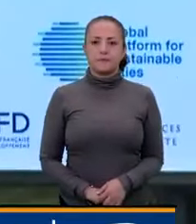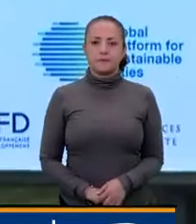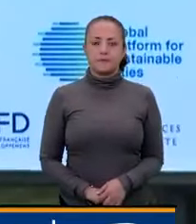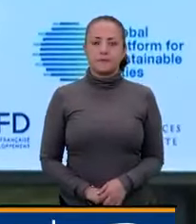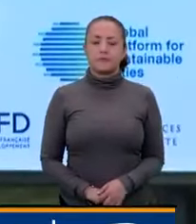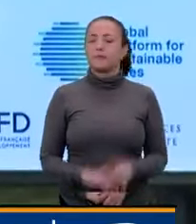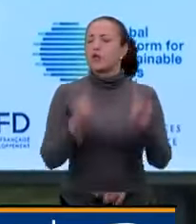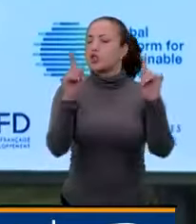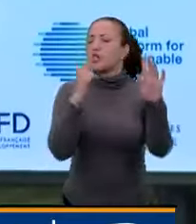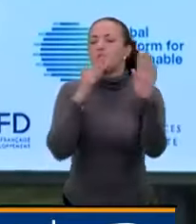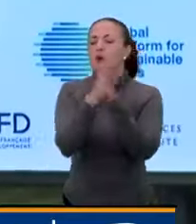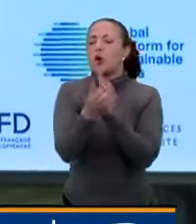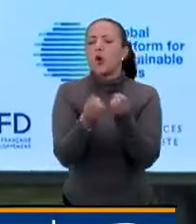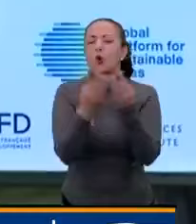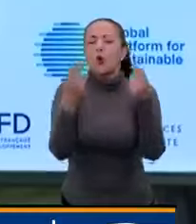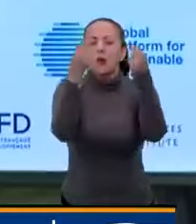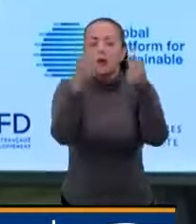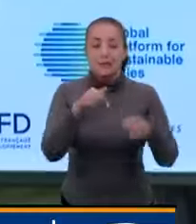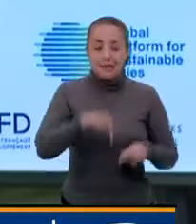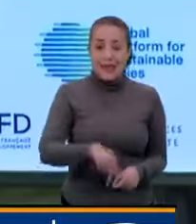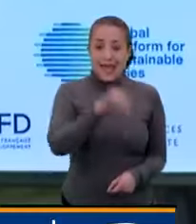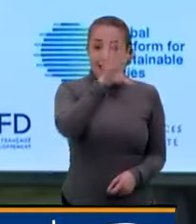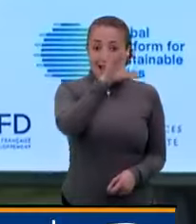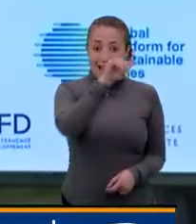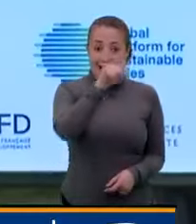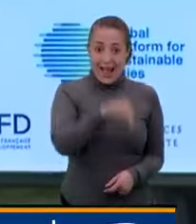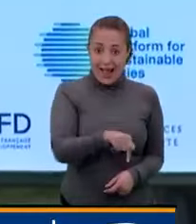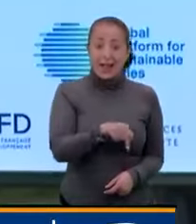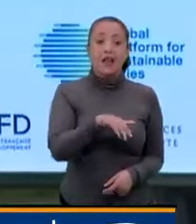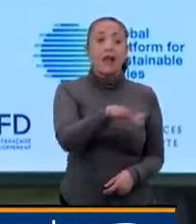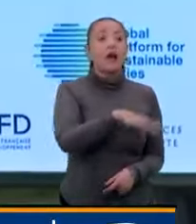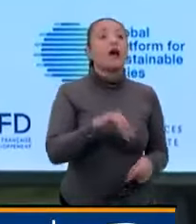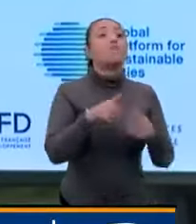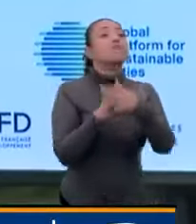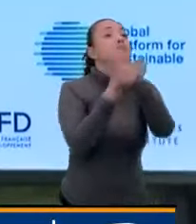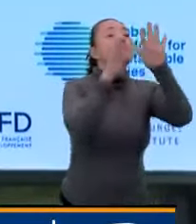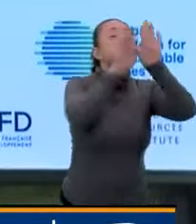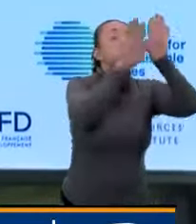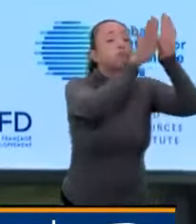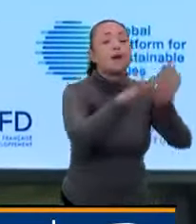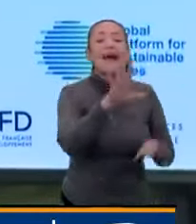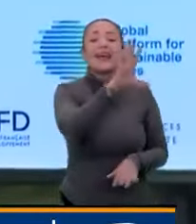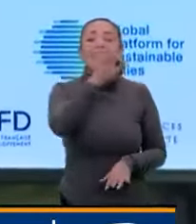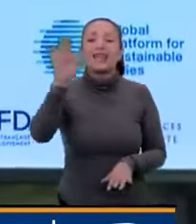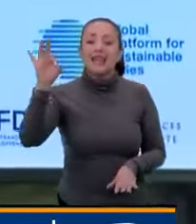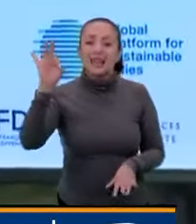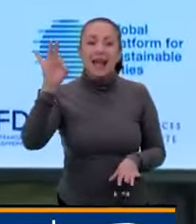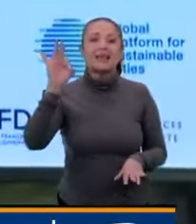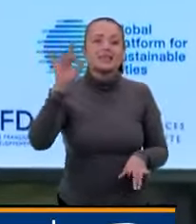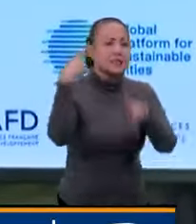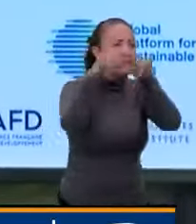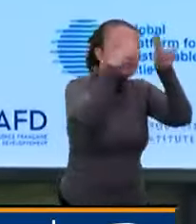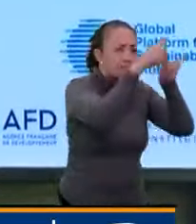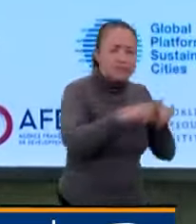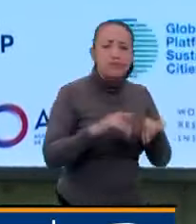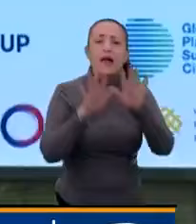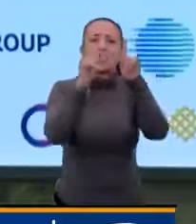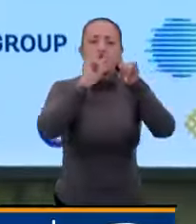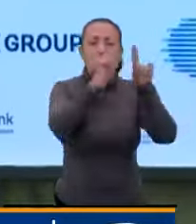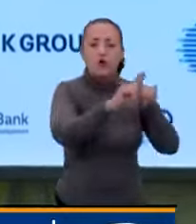Solo para darles un número, Cali tiene 560 especies de aves, y la especie más nueva fue descubierta hace 7 años, así